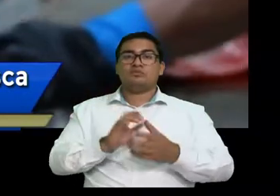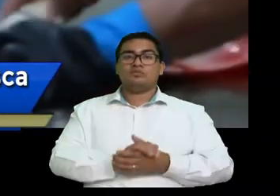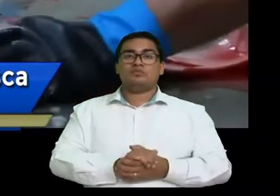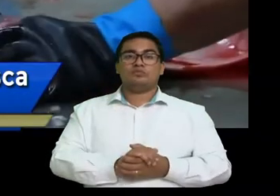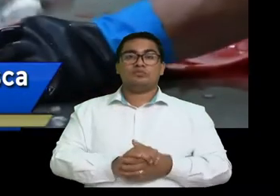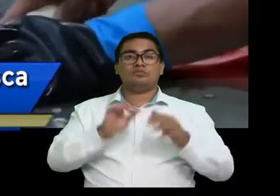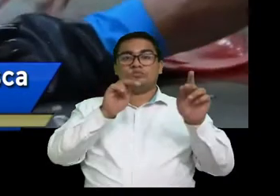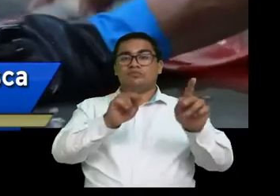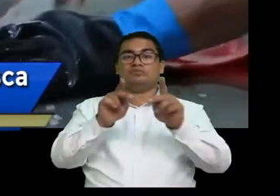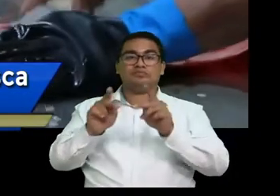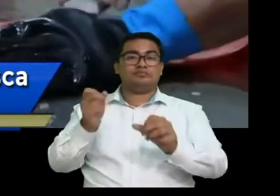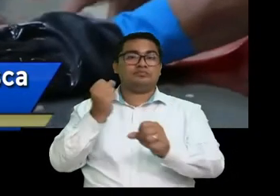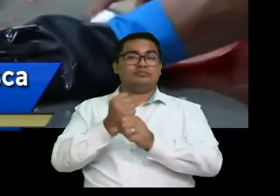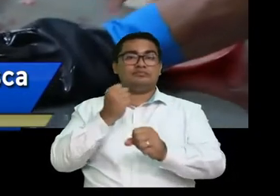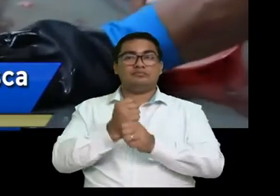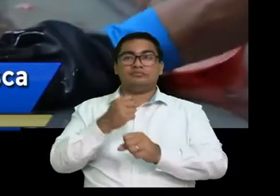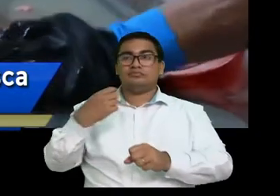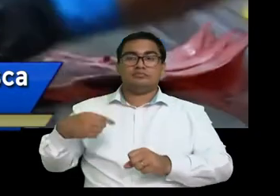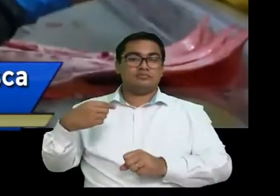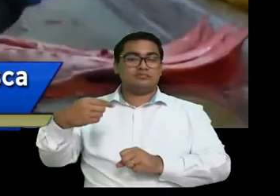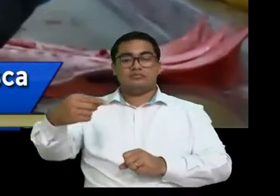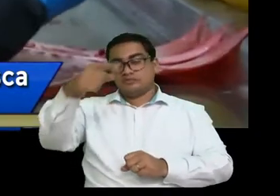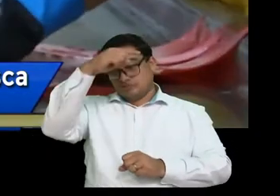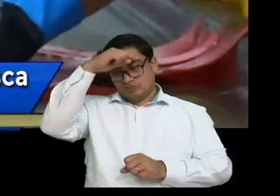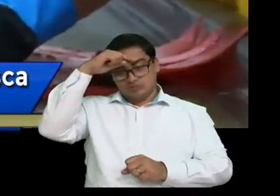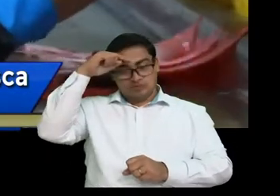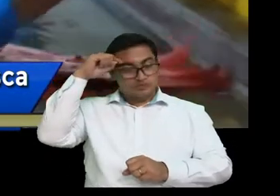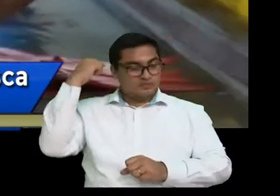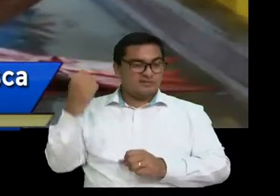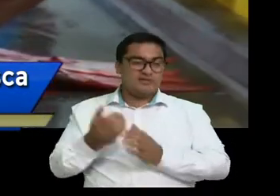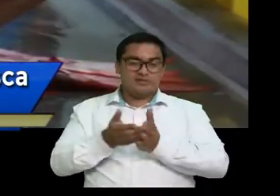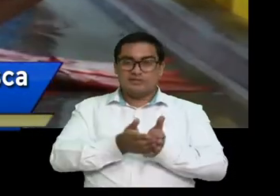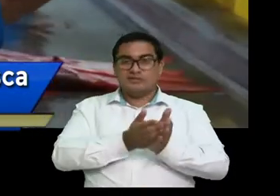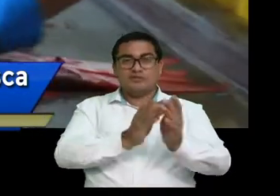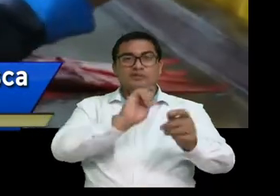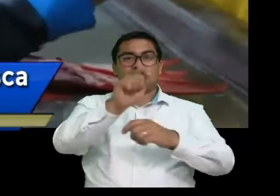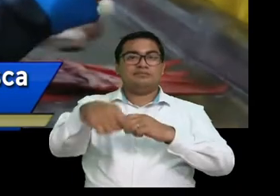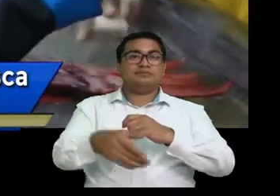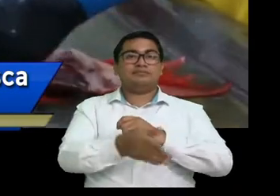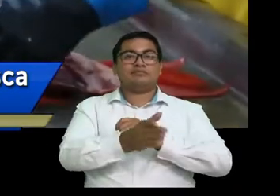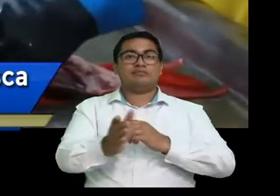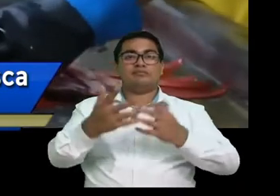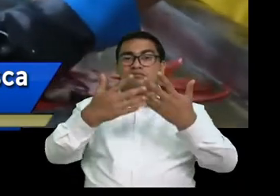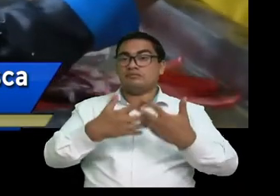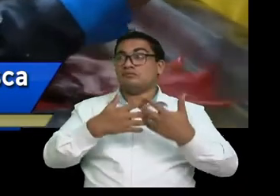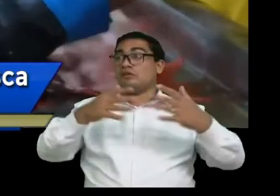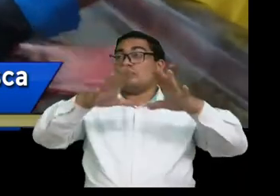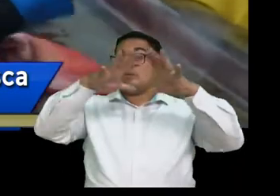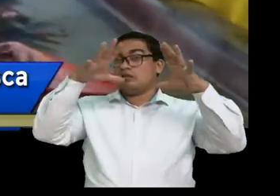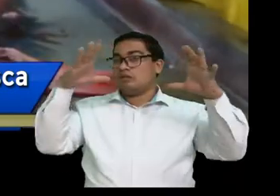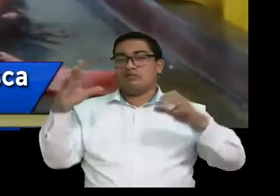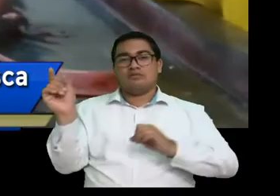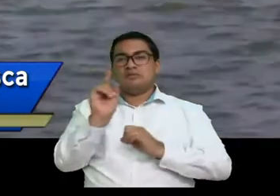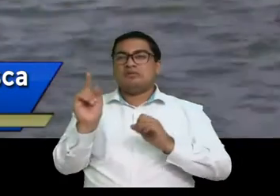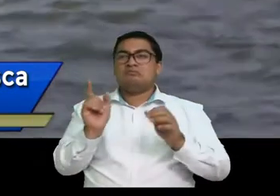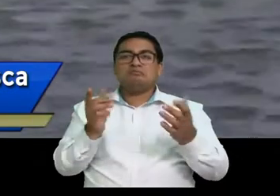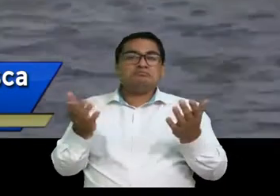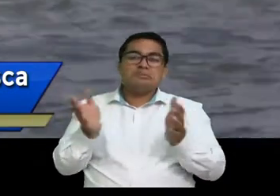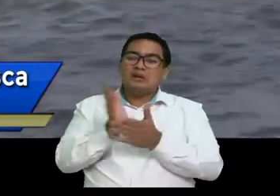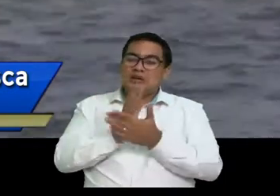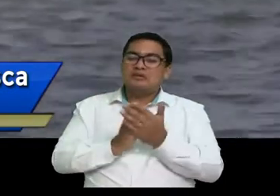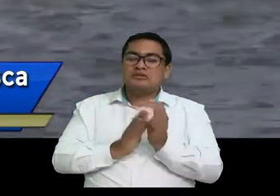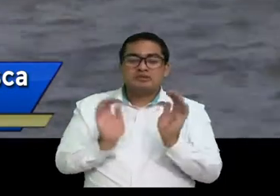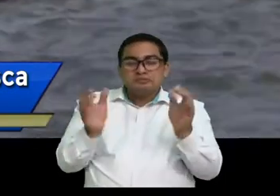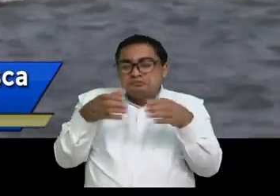gente que diariamente se levanta con su esfuerzo. Ahí no hay grandes empresas, algunas son cooperativas, ¿no? Algunas